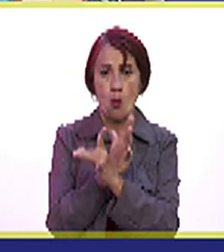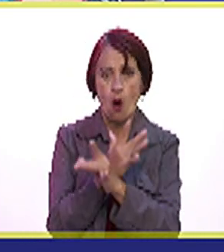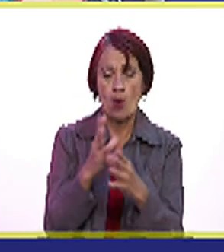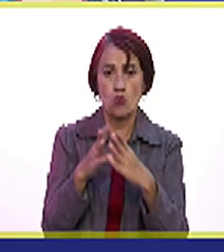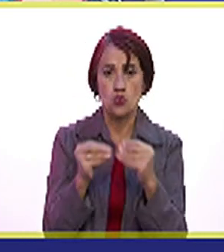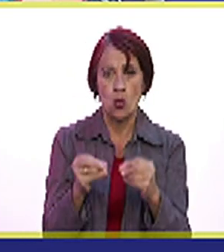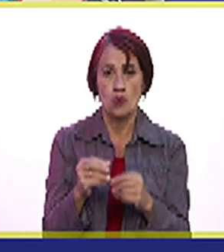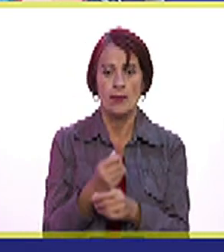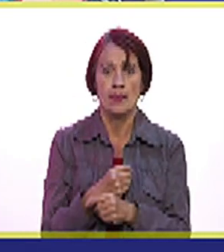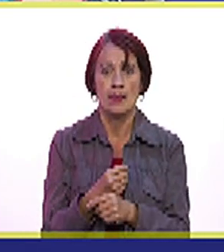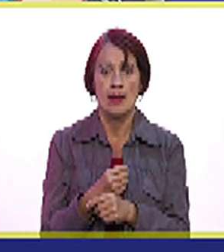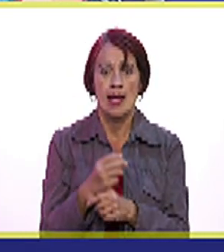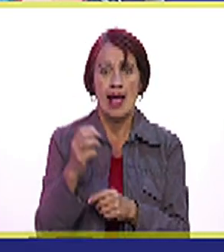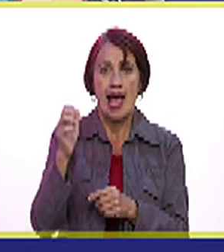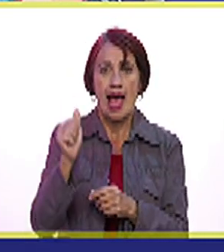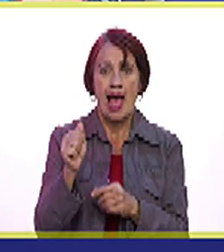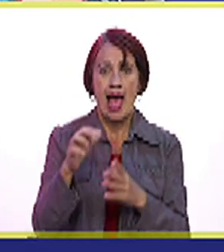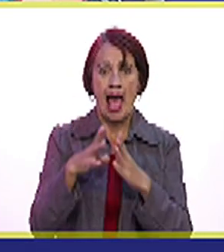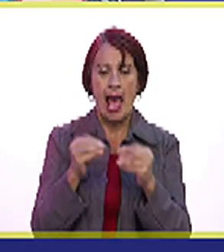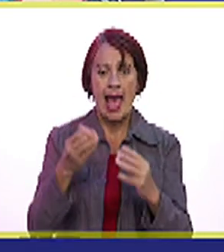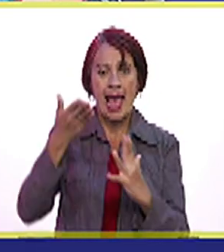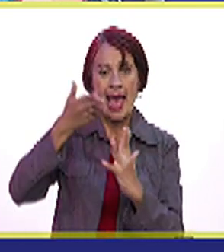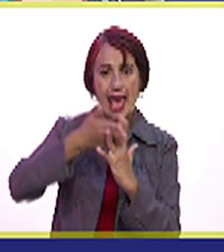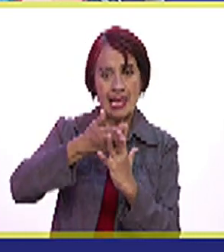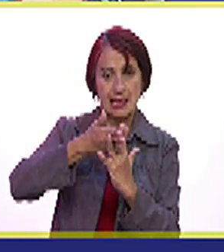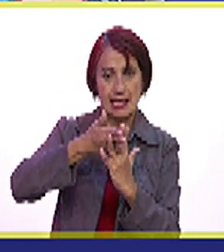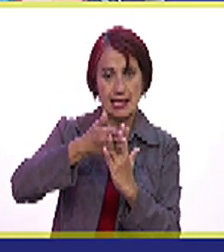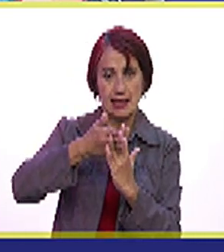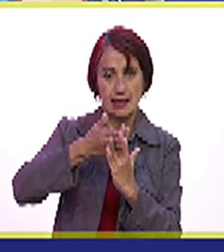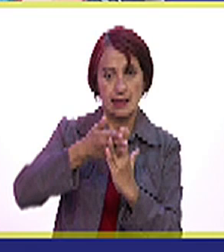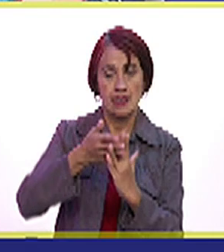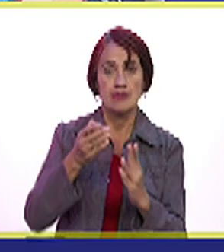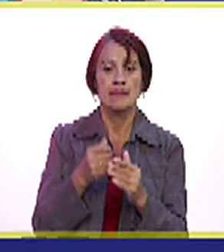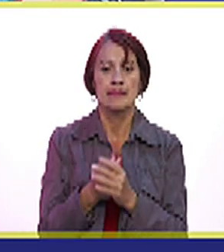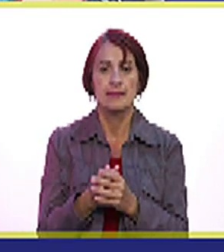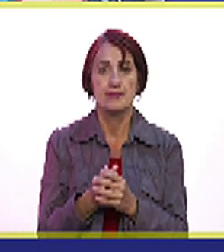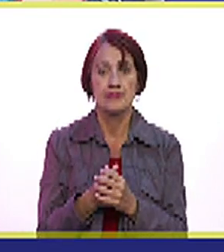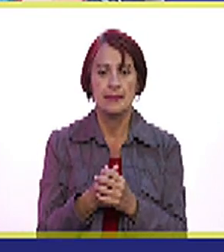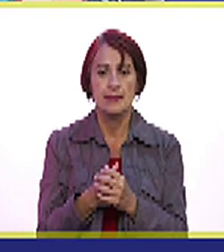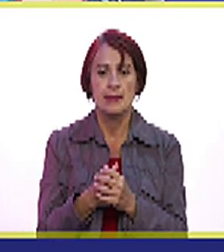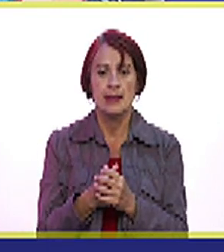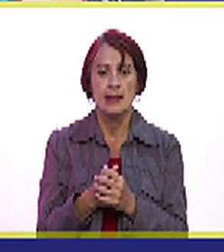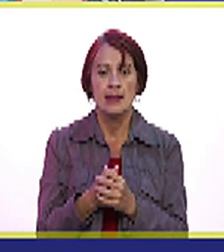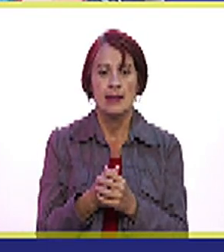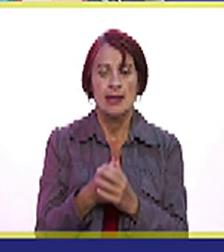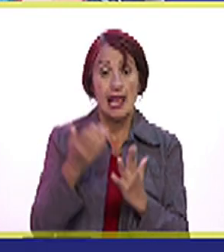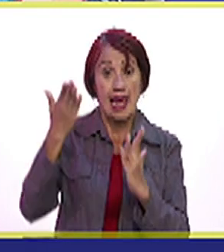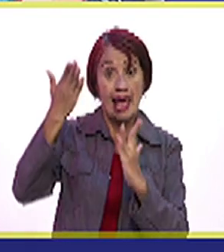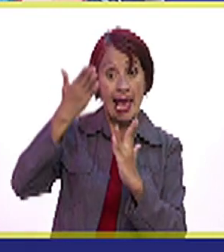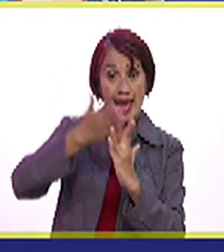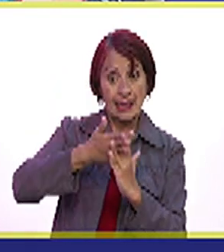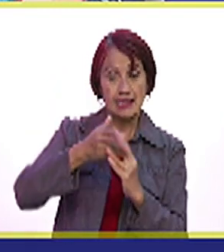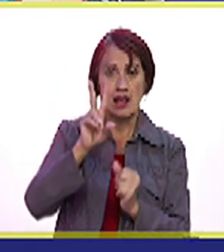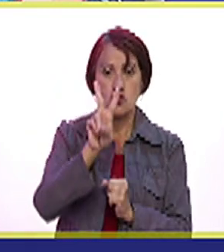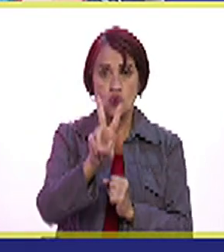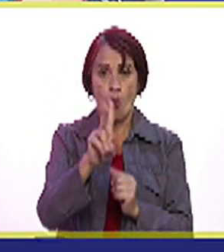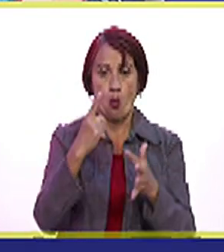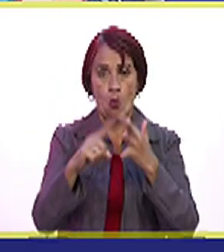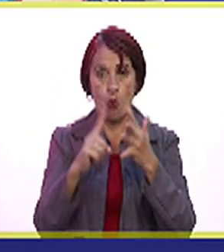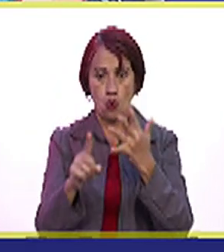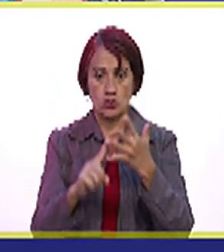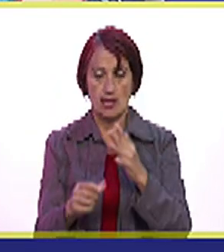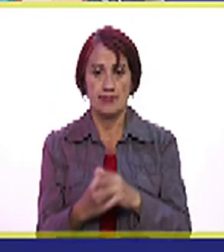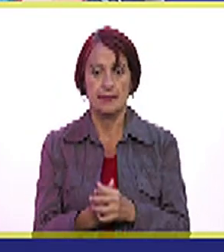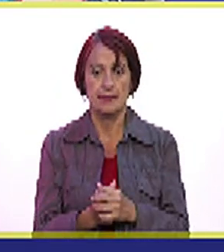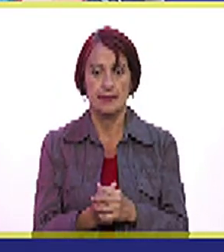así, que es amount, que es entre. Pero también tengo between. Between es entre de objetos. ¿Okay? Cuando yo